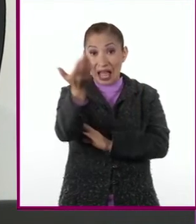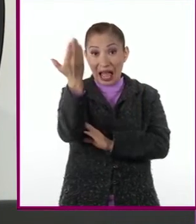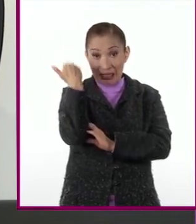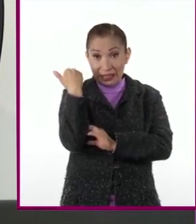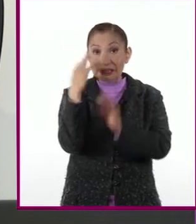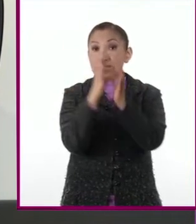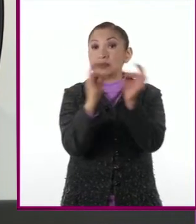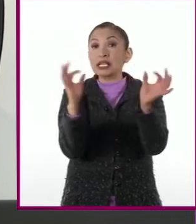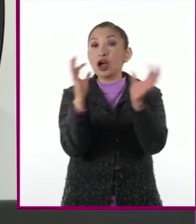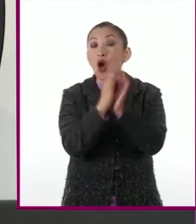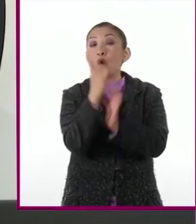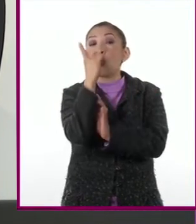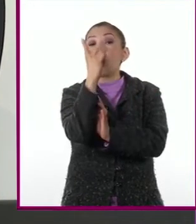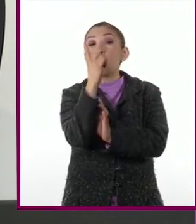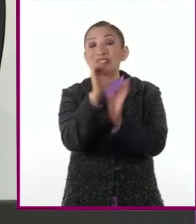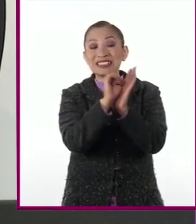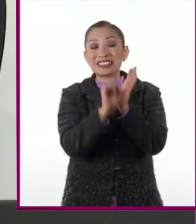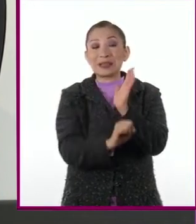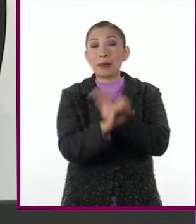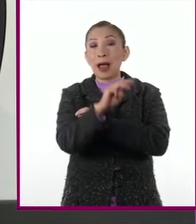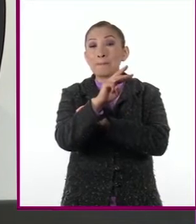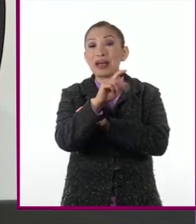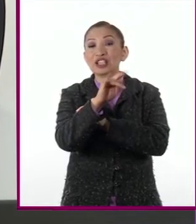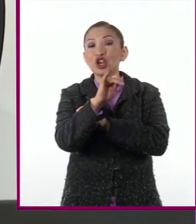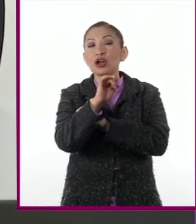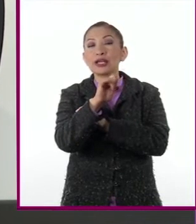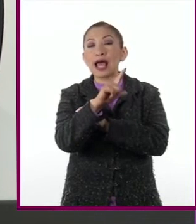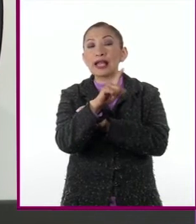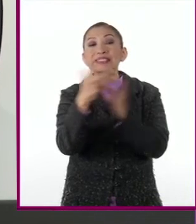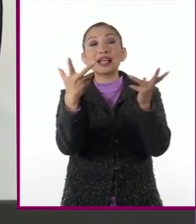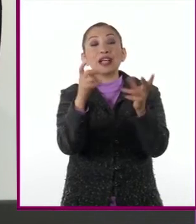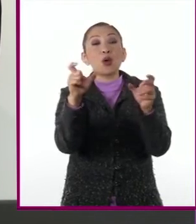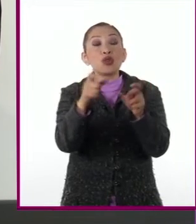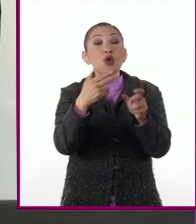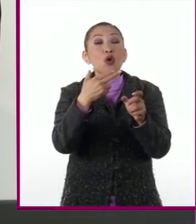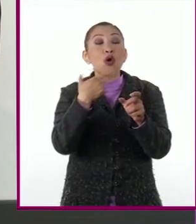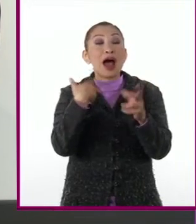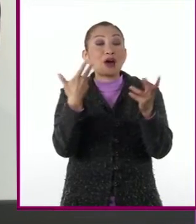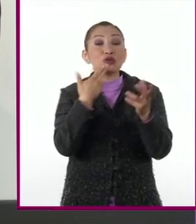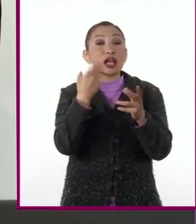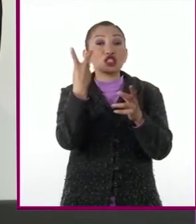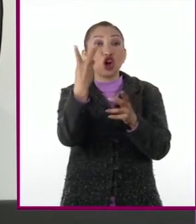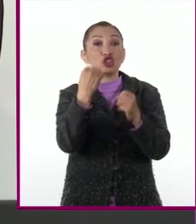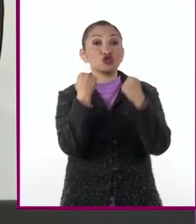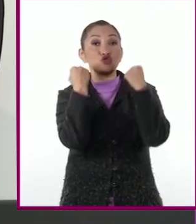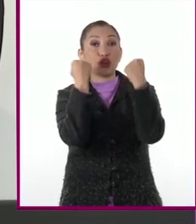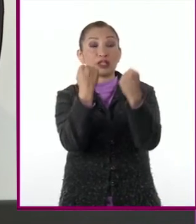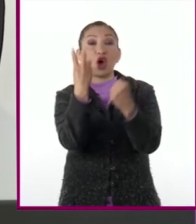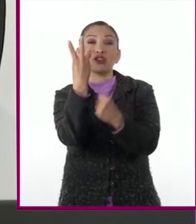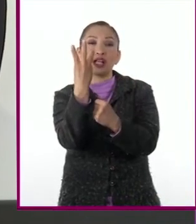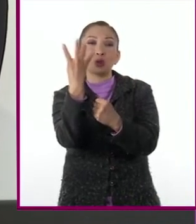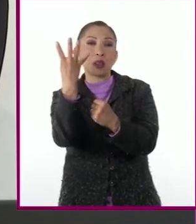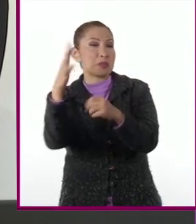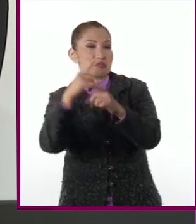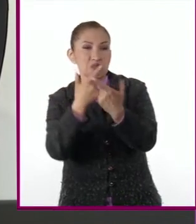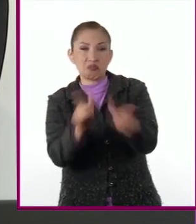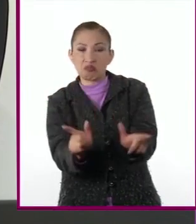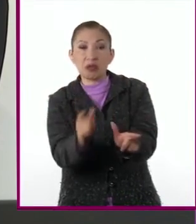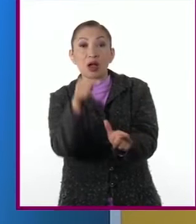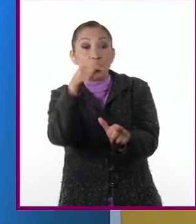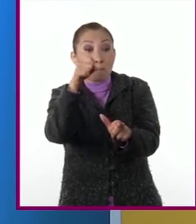se explicó que un sistema vectorial se produce cuando se aplican dos o más fuerzas sobre un mismo